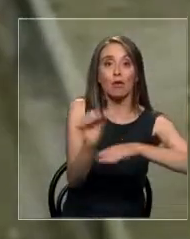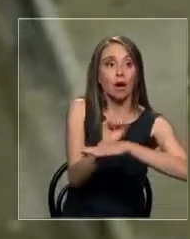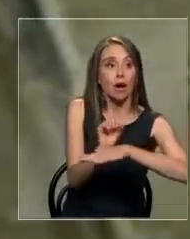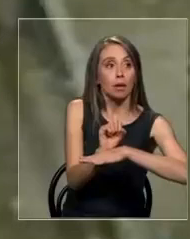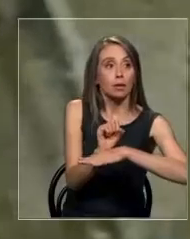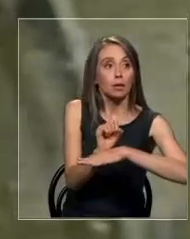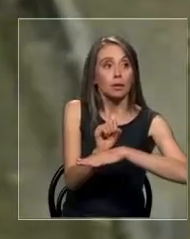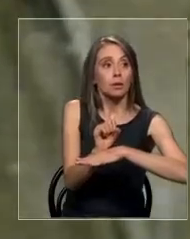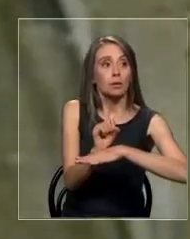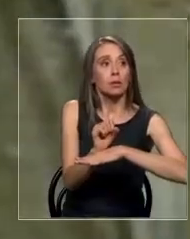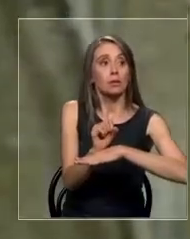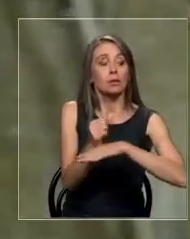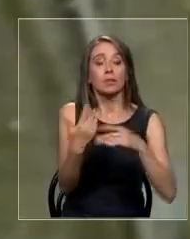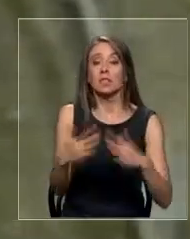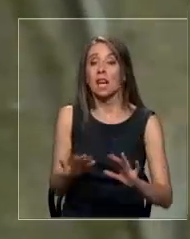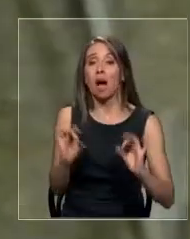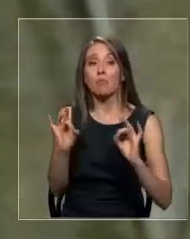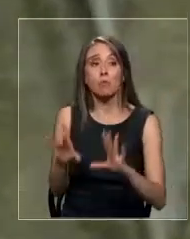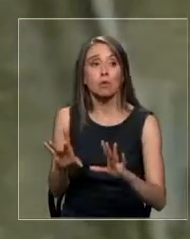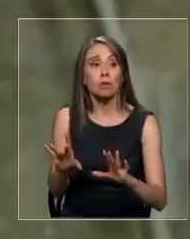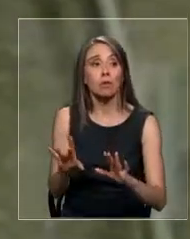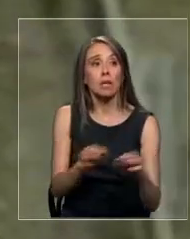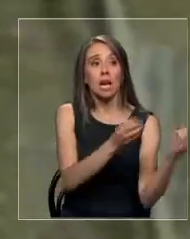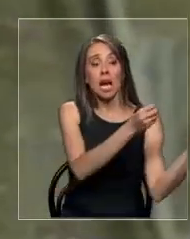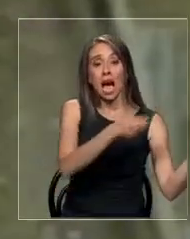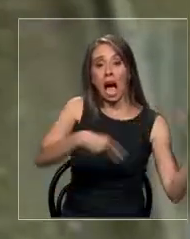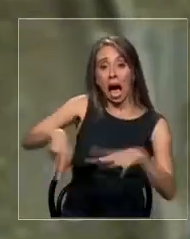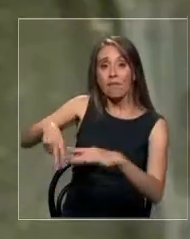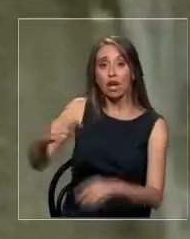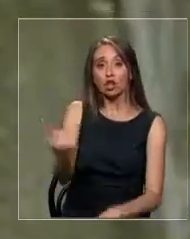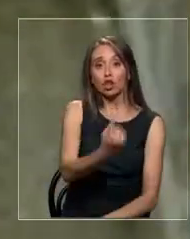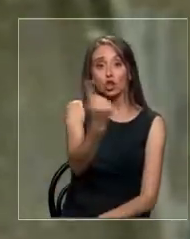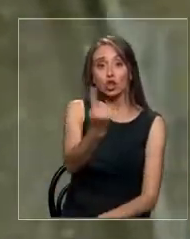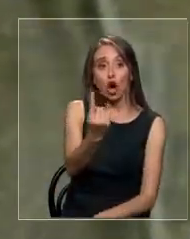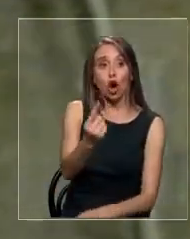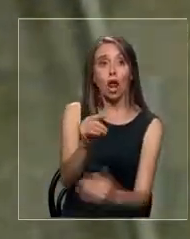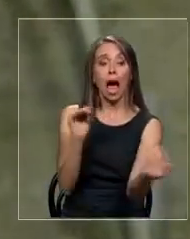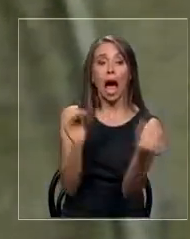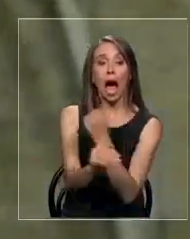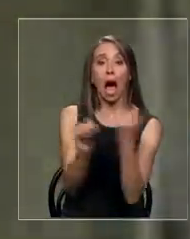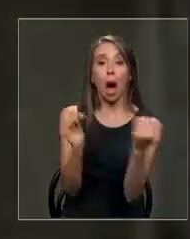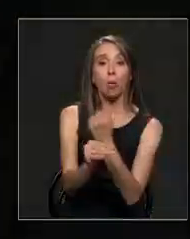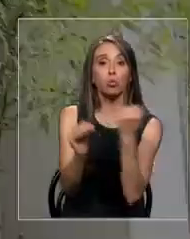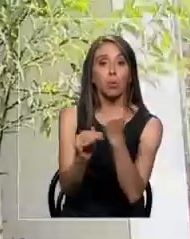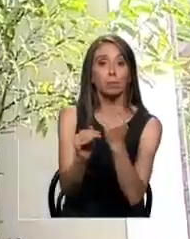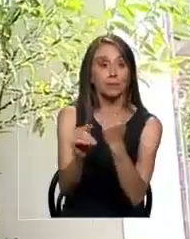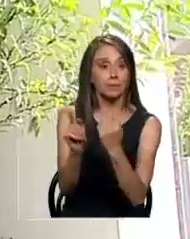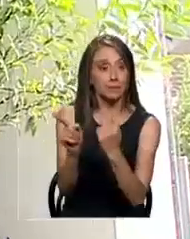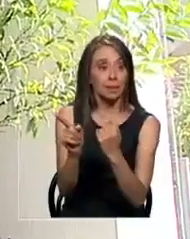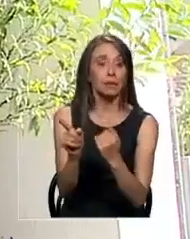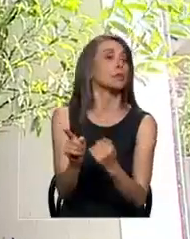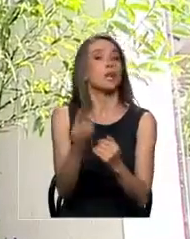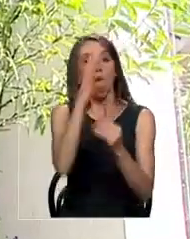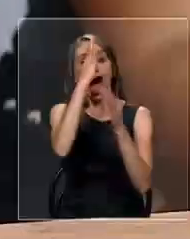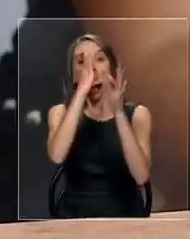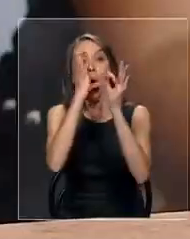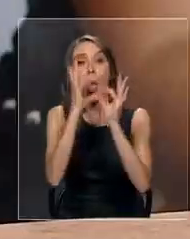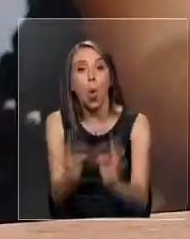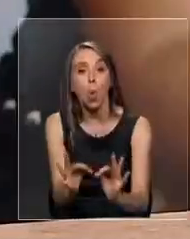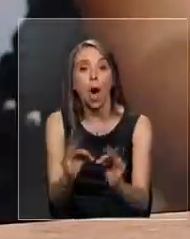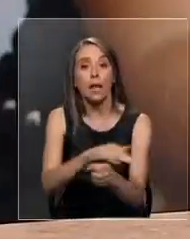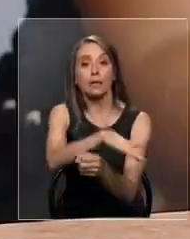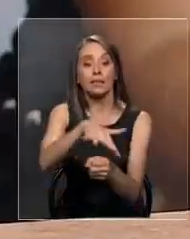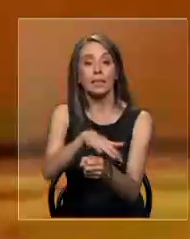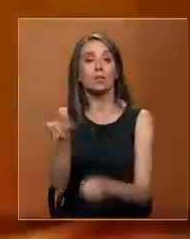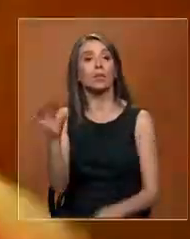Su suerte ya está echada. Ha quedado abandonada sola en plena autopista concesionada. Calcada es la situación